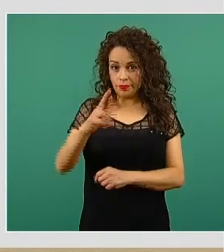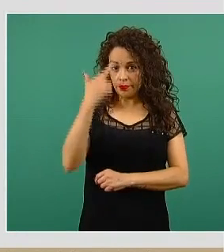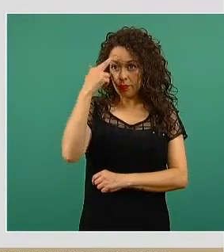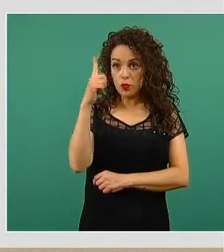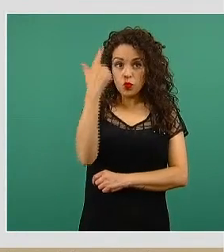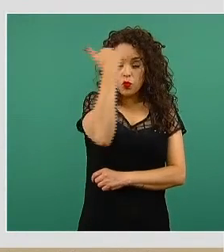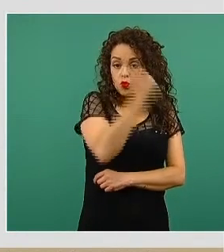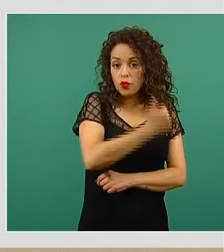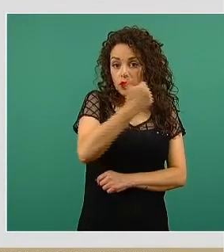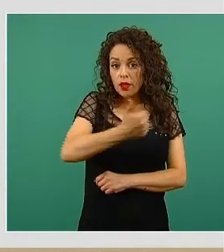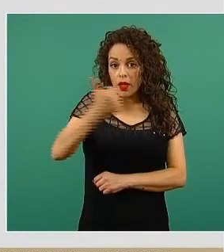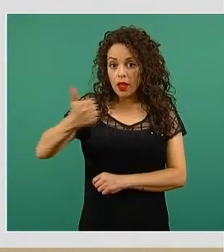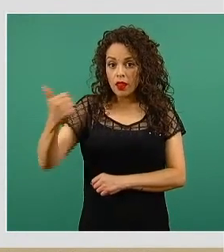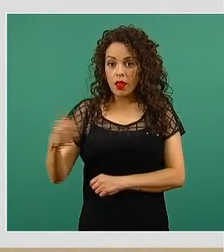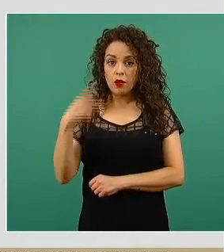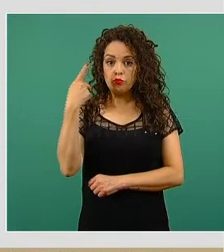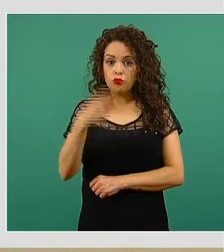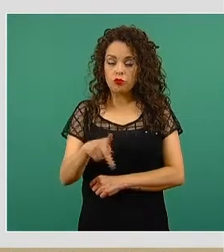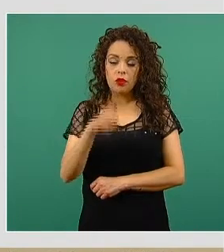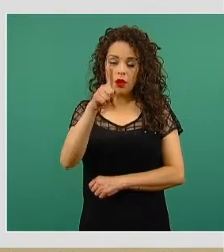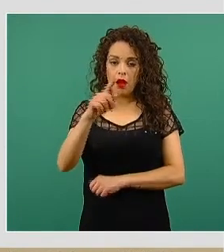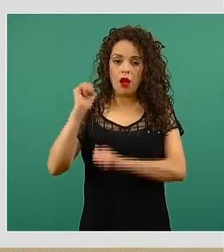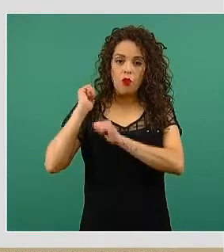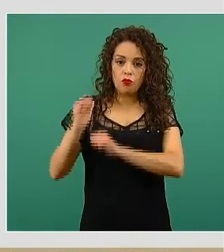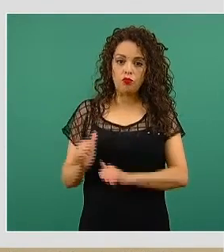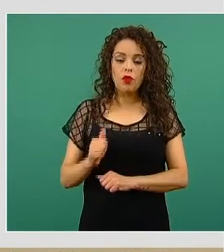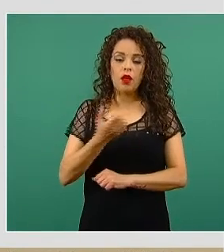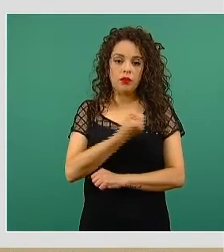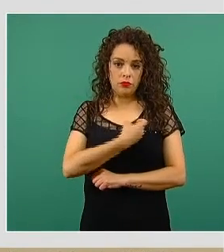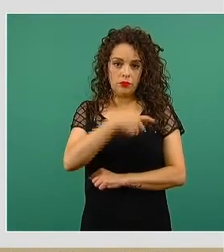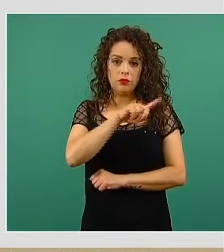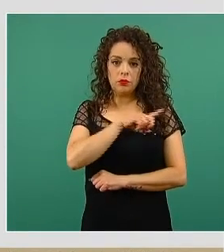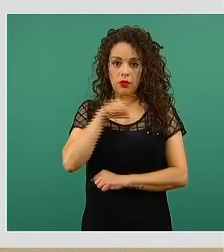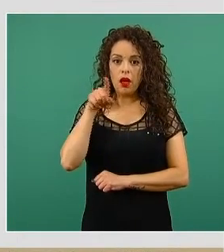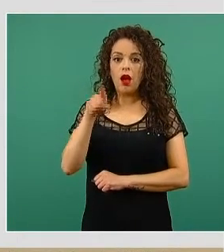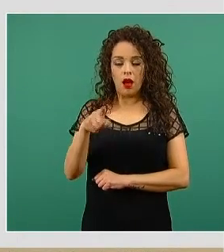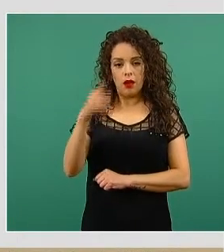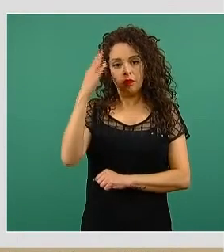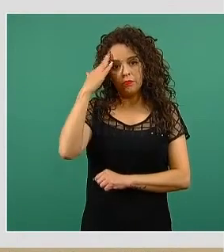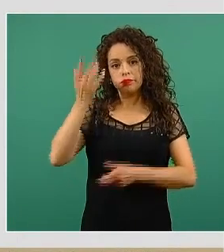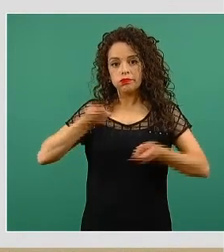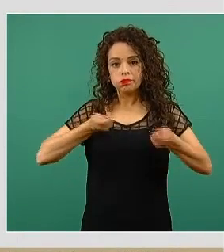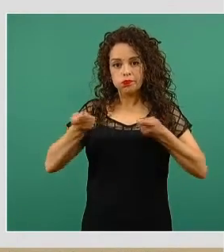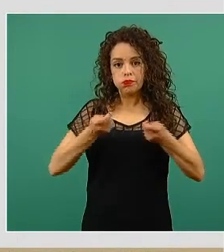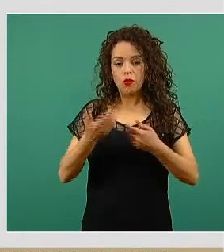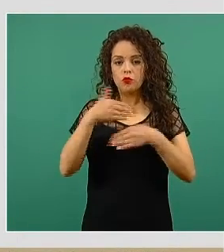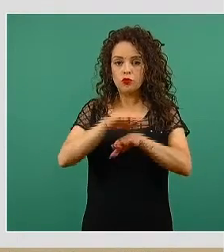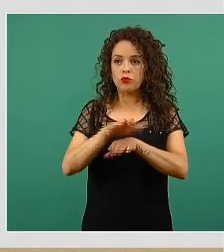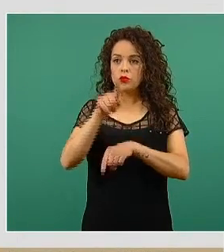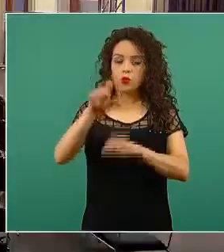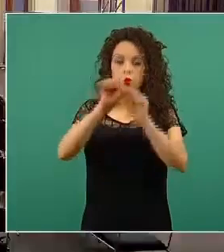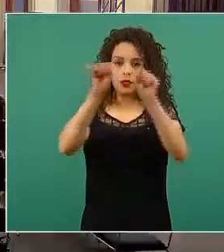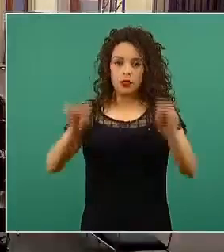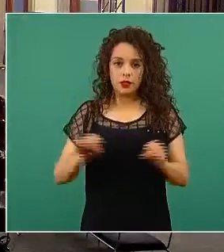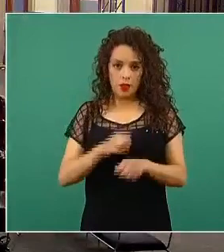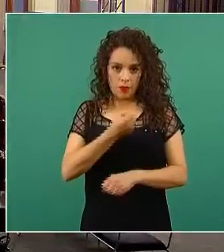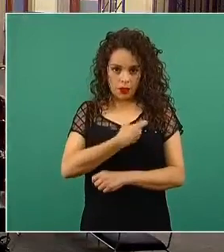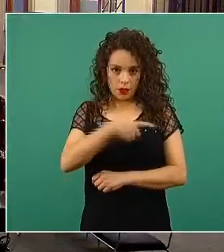una de ellas tiene una autoridad sanitaria y opera el sistema de salud. Si vemos la siguiente,